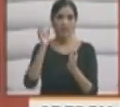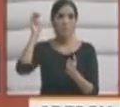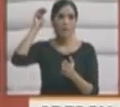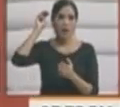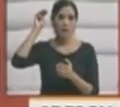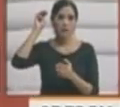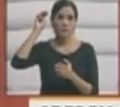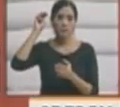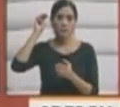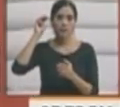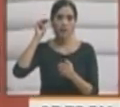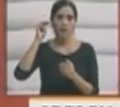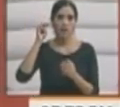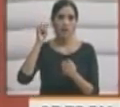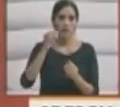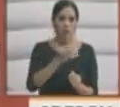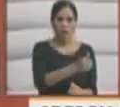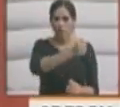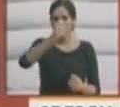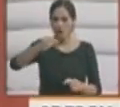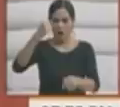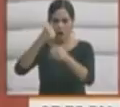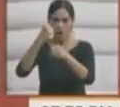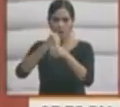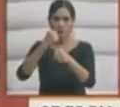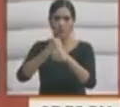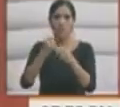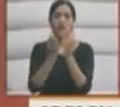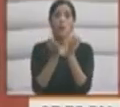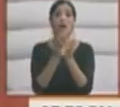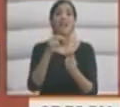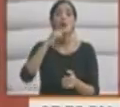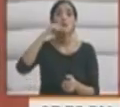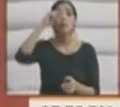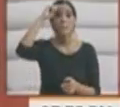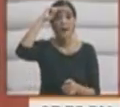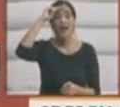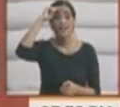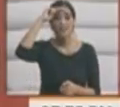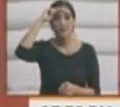que fue llevada a trabajar en una escuela y los padres